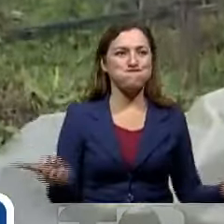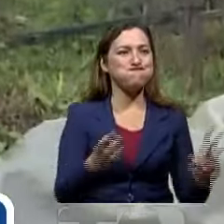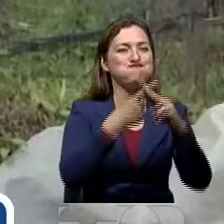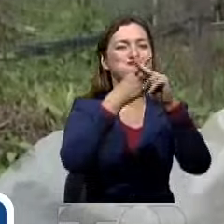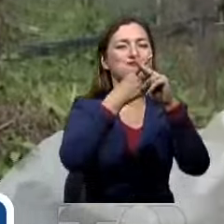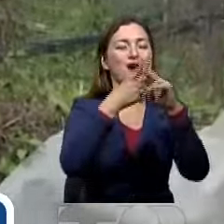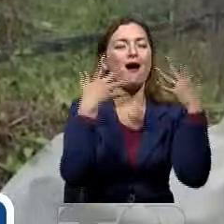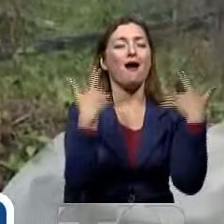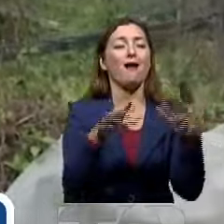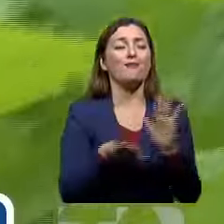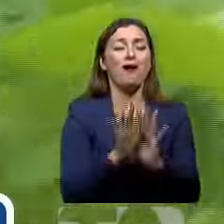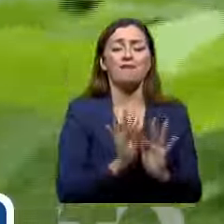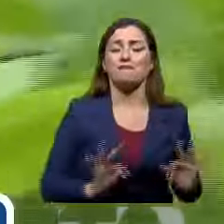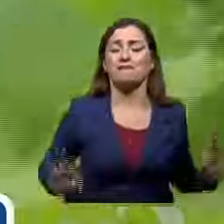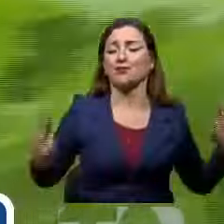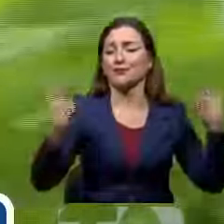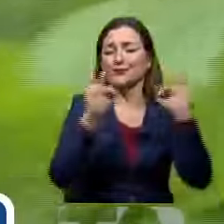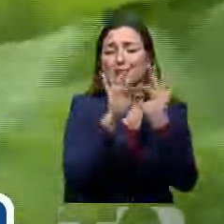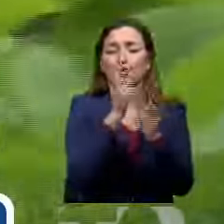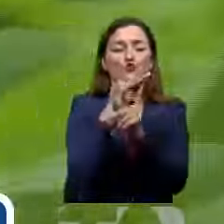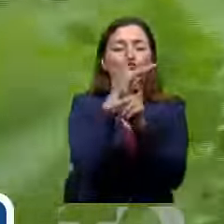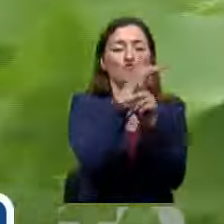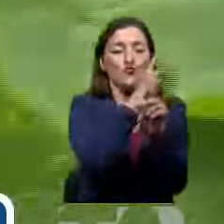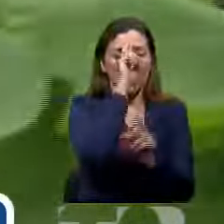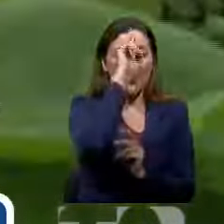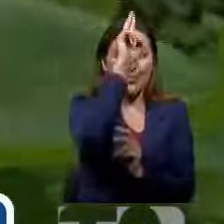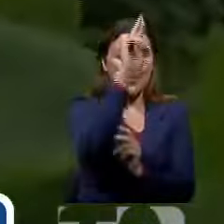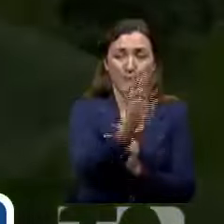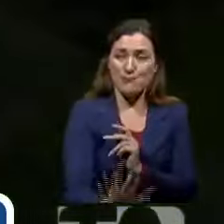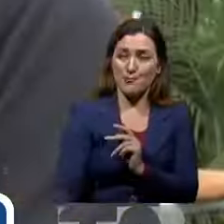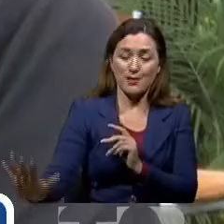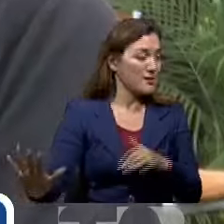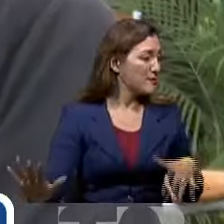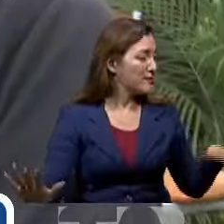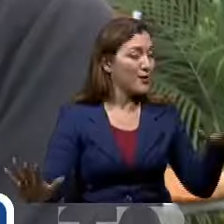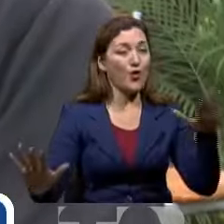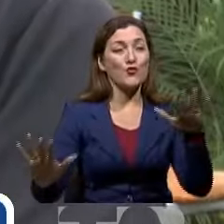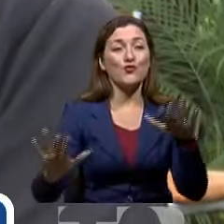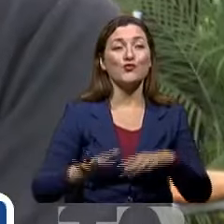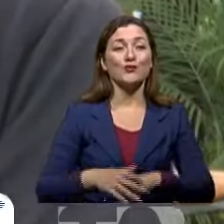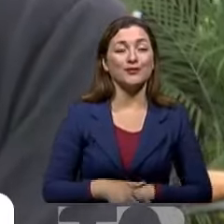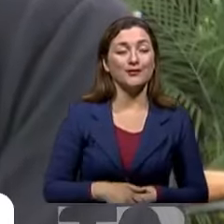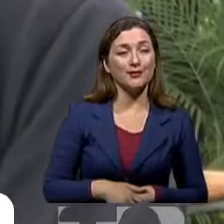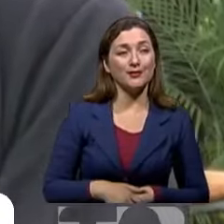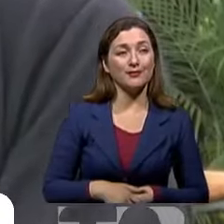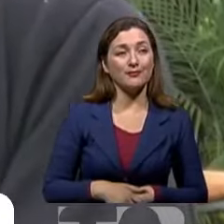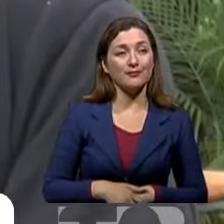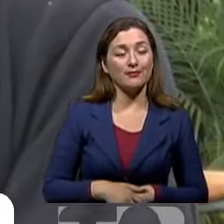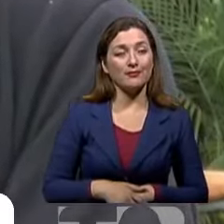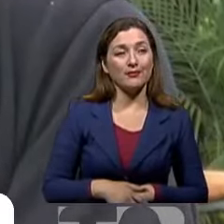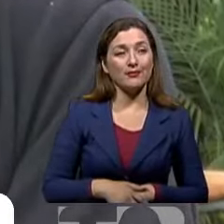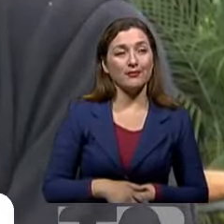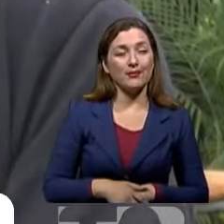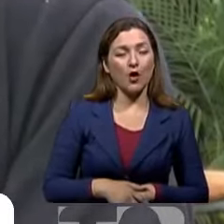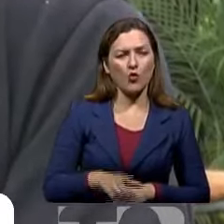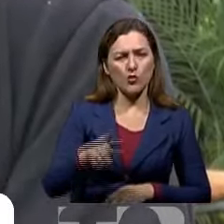recordándonos la importancia de cuidar y respetar nuestro entorno. Claro. ¿Sabía usted que se puede sanar con la